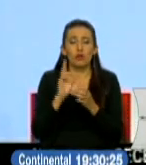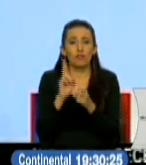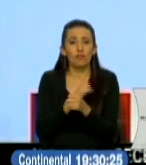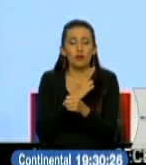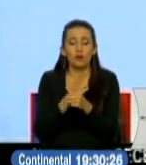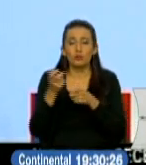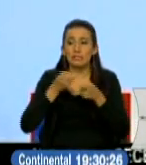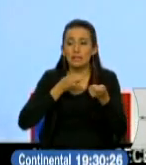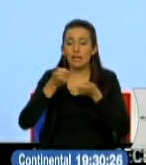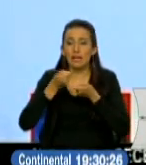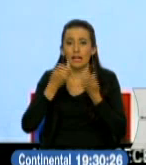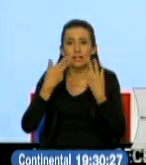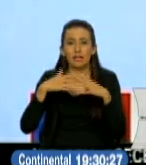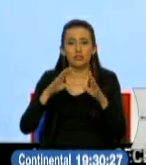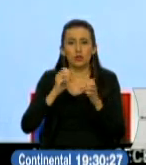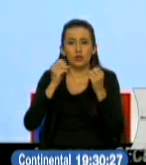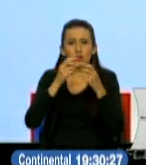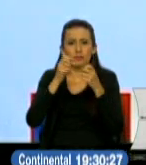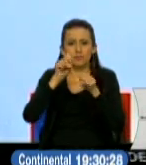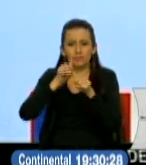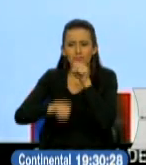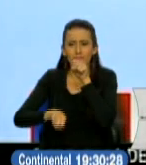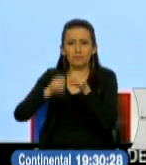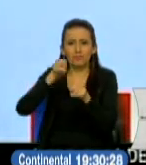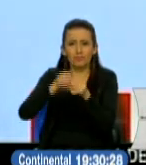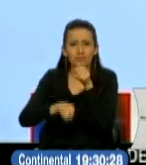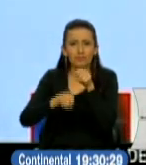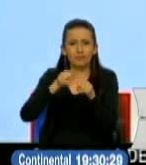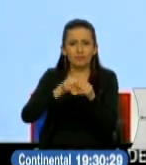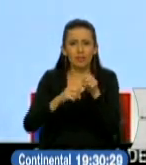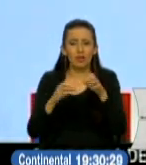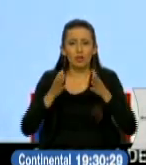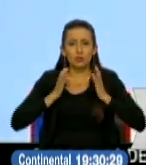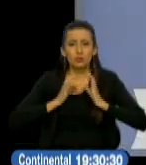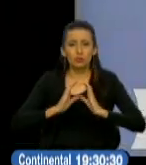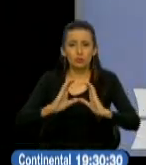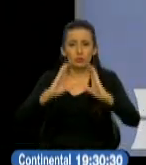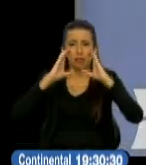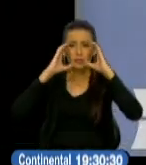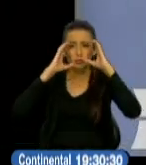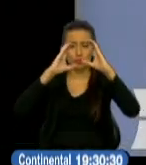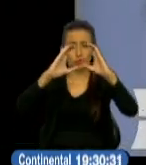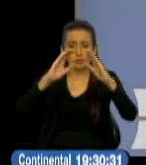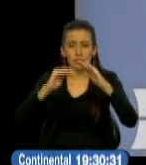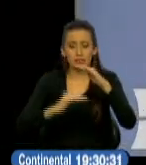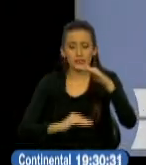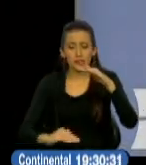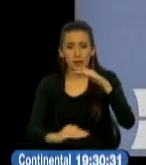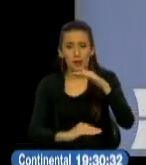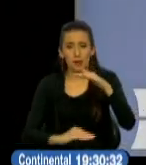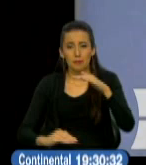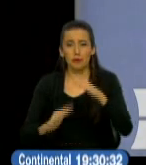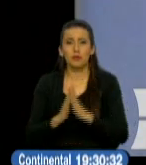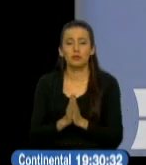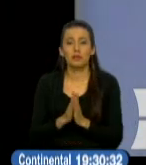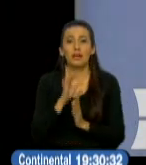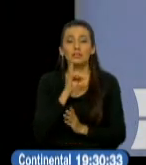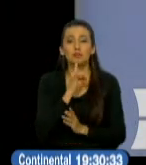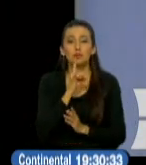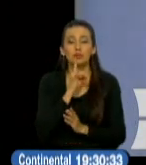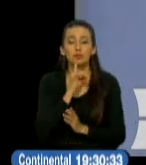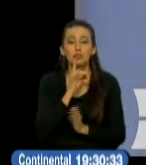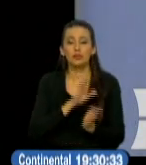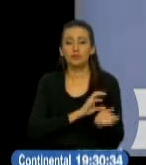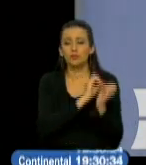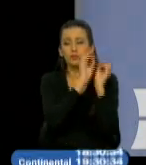controladas y fue diseñada para destruir cavidades subterráneas como túneles o cuevas. En esta ocasión fue lanzada por Estados Unidos contra